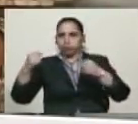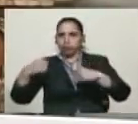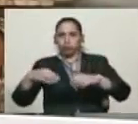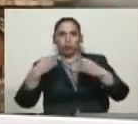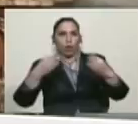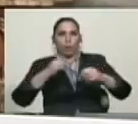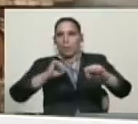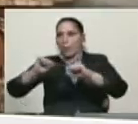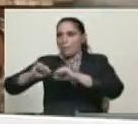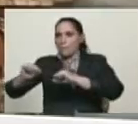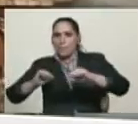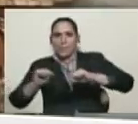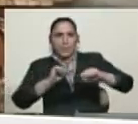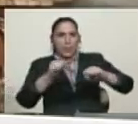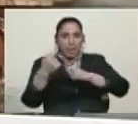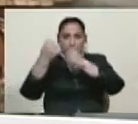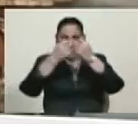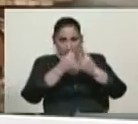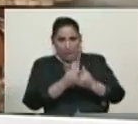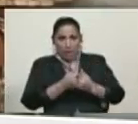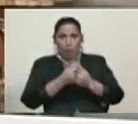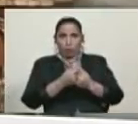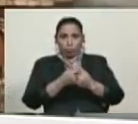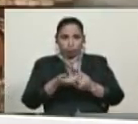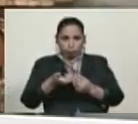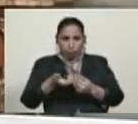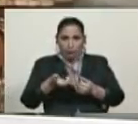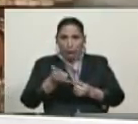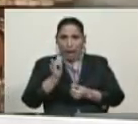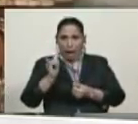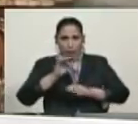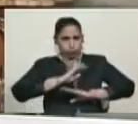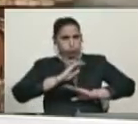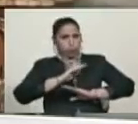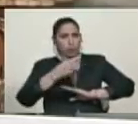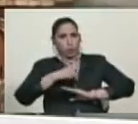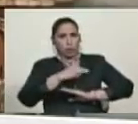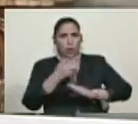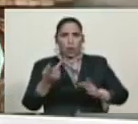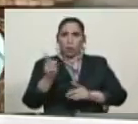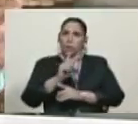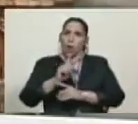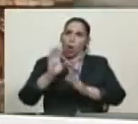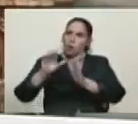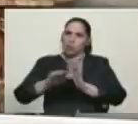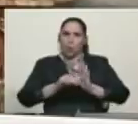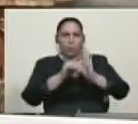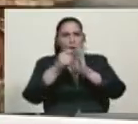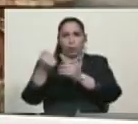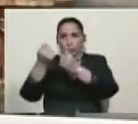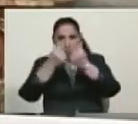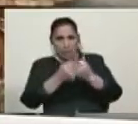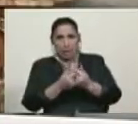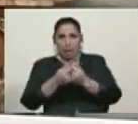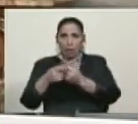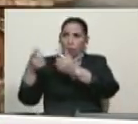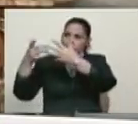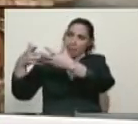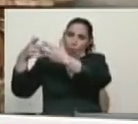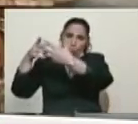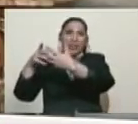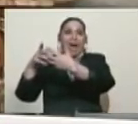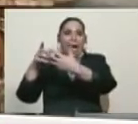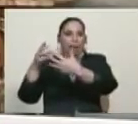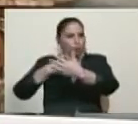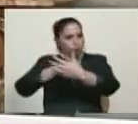republica el dinero que tenemos disponible el dinero que no nos han secuestrado y no nos han robado mover